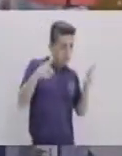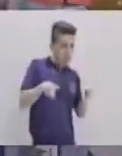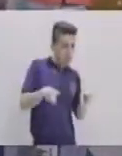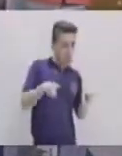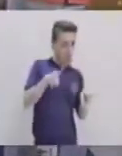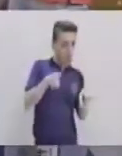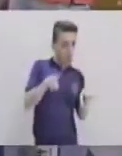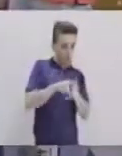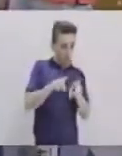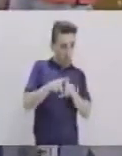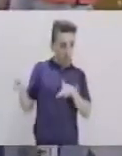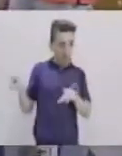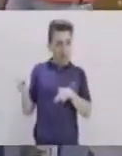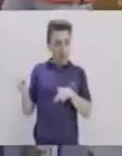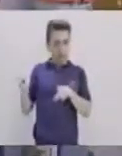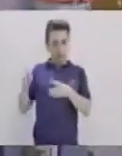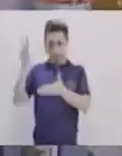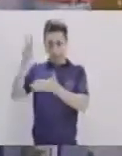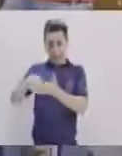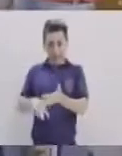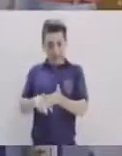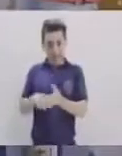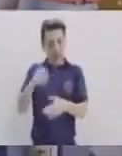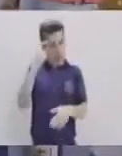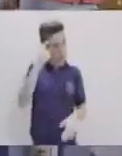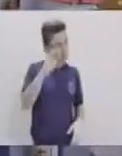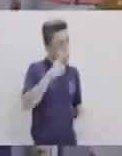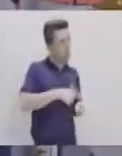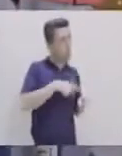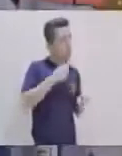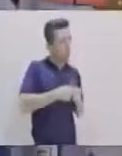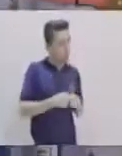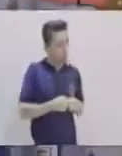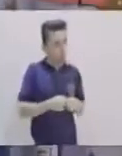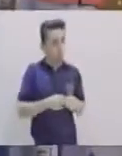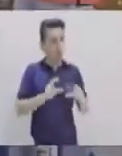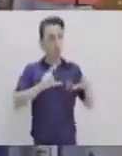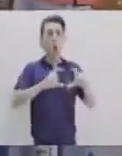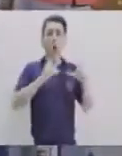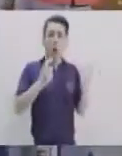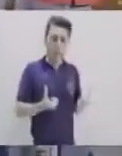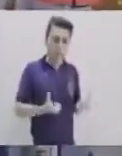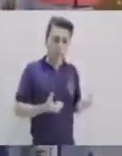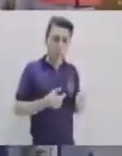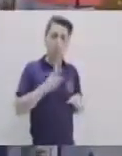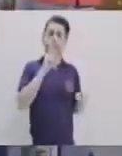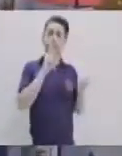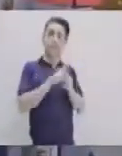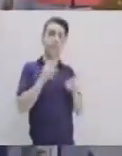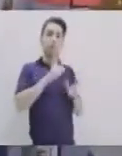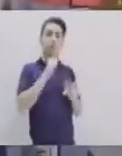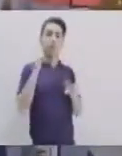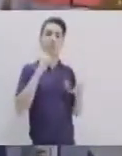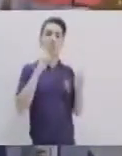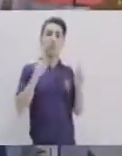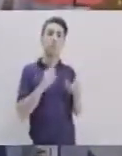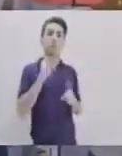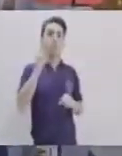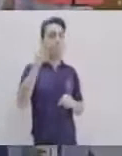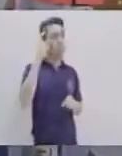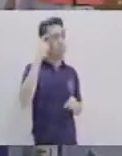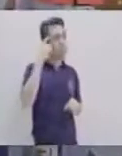Kate? Piensa, ¿cuándo y cómo? También puedes preguntarte, ¿cómo crees que se sintió